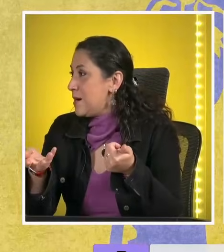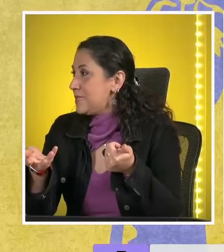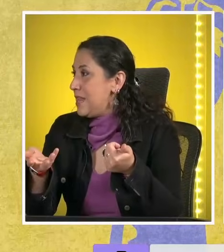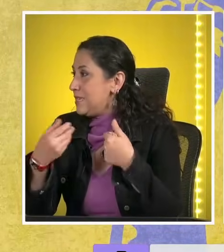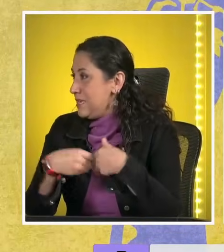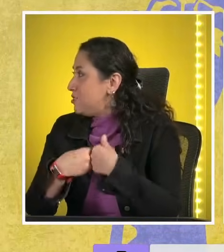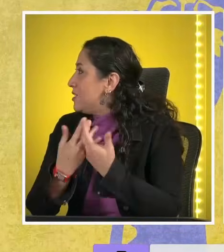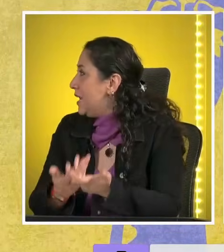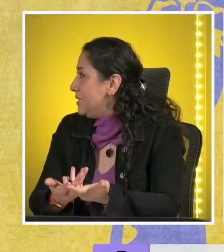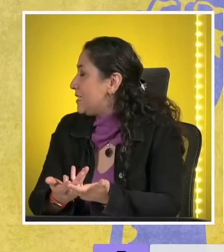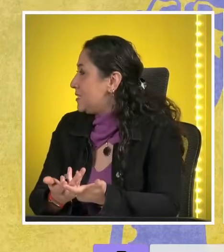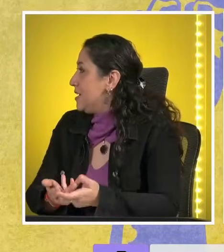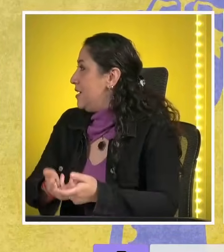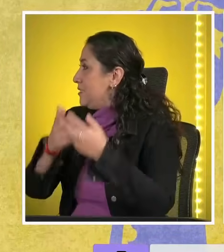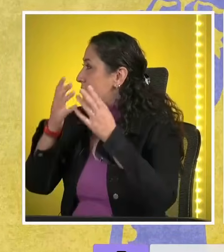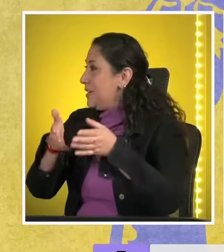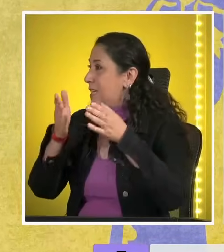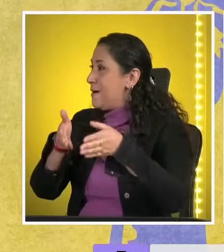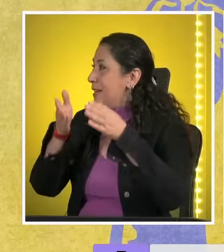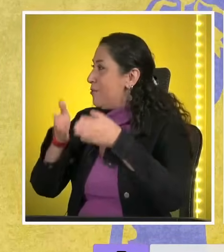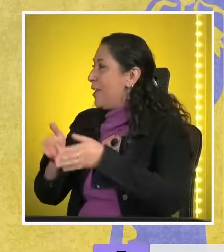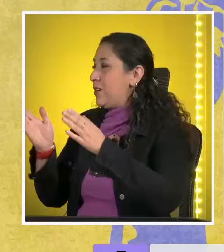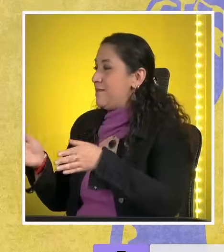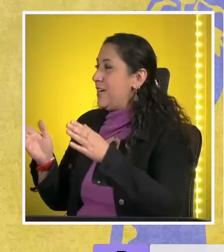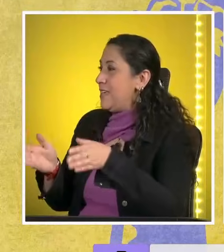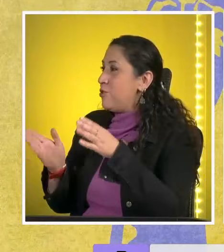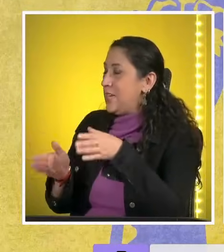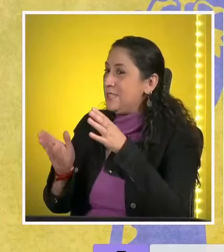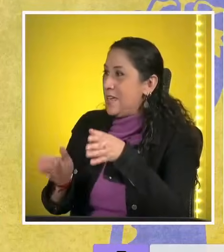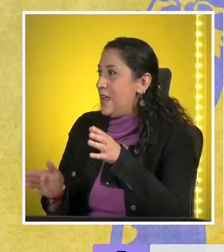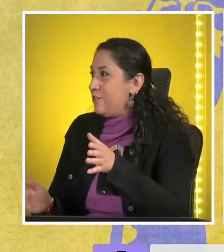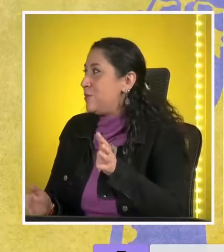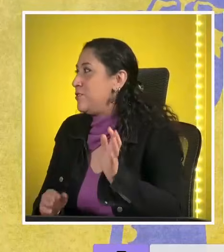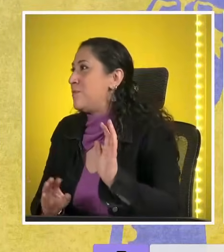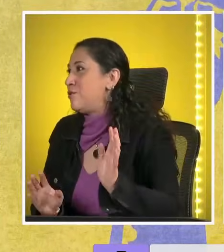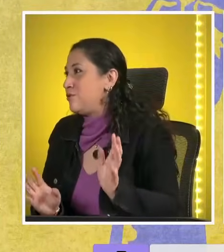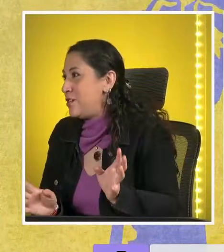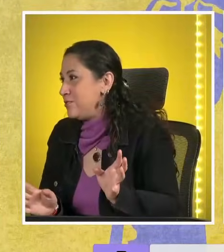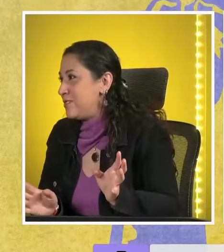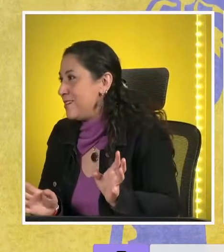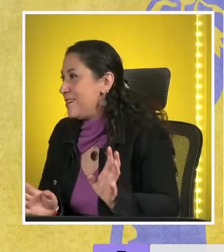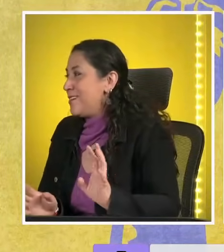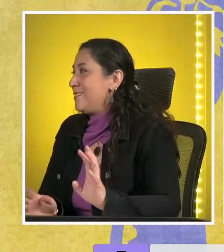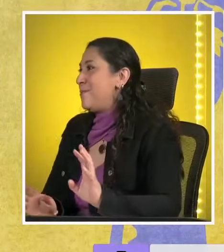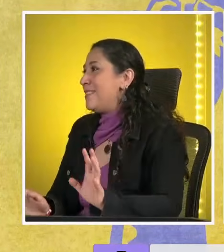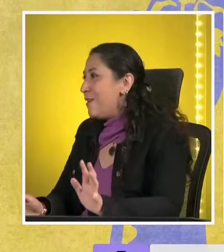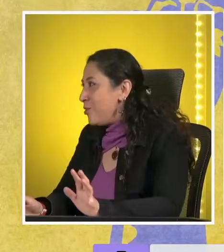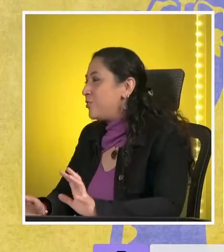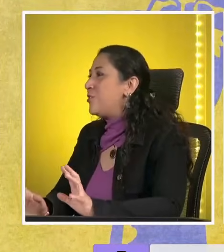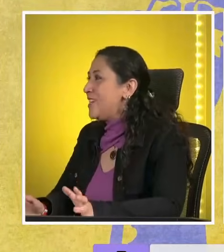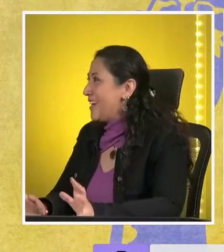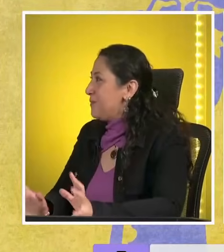revolución estaba basada en las ideas socialistas. Es decir, quedaba claro que lo que había que democratizar eran los medios de producción. También